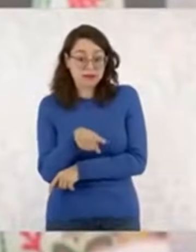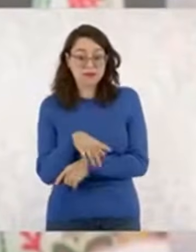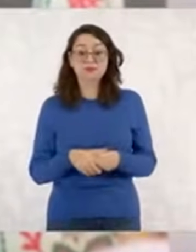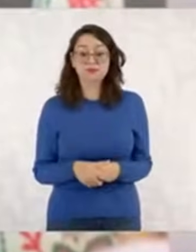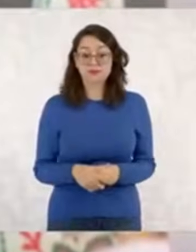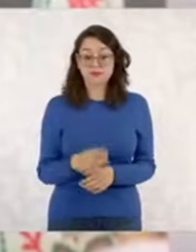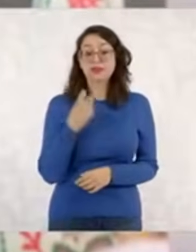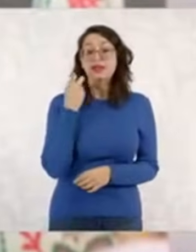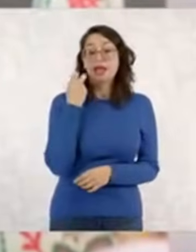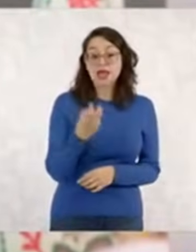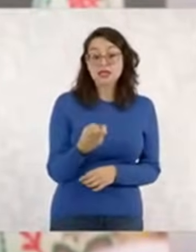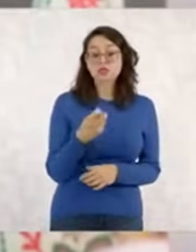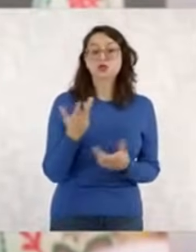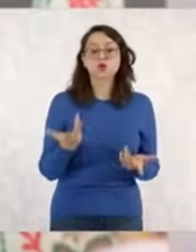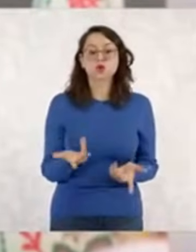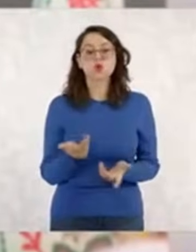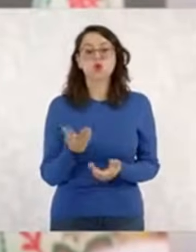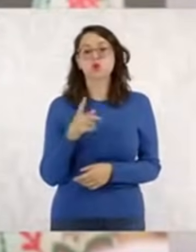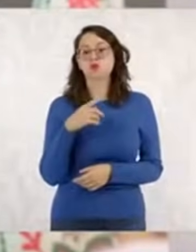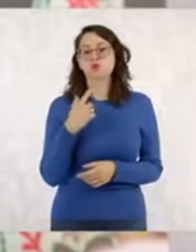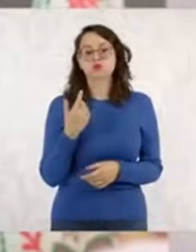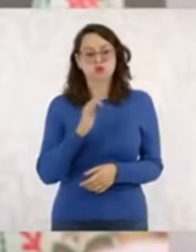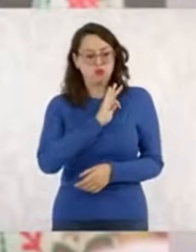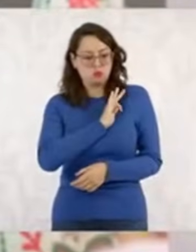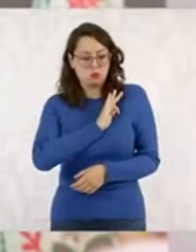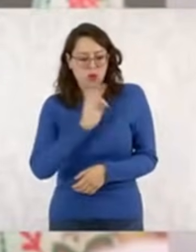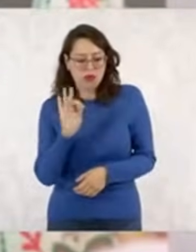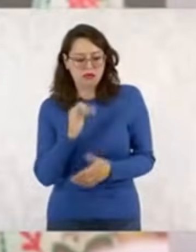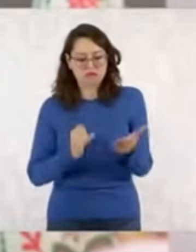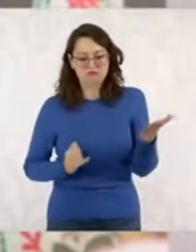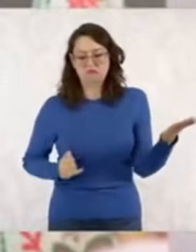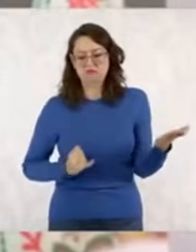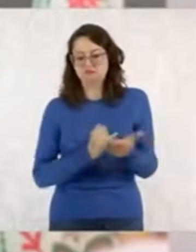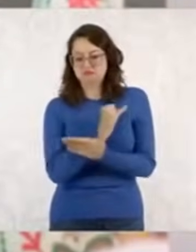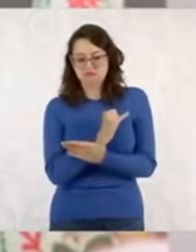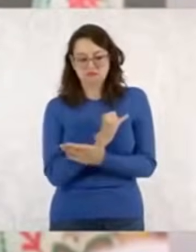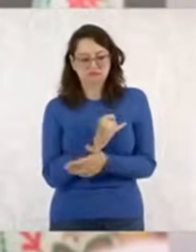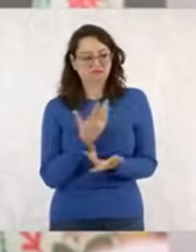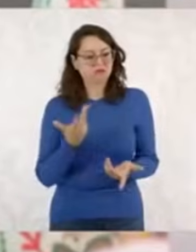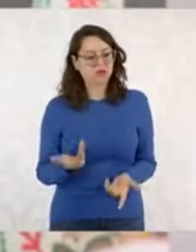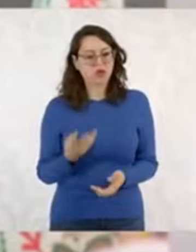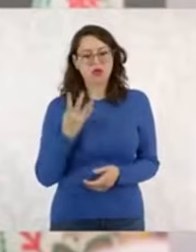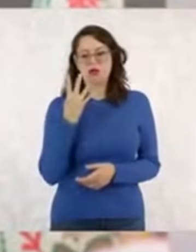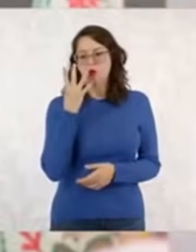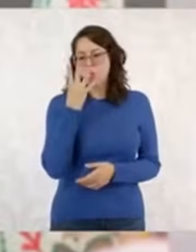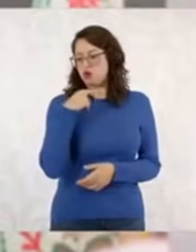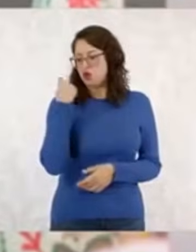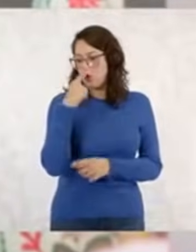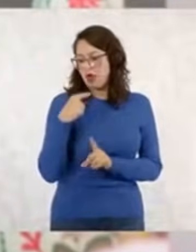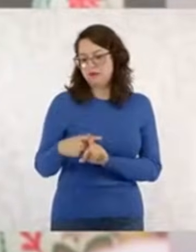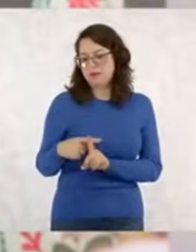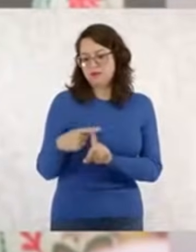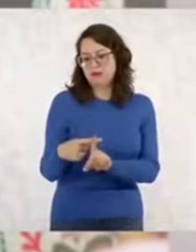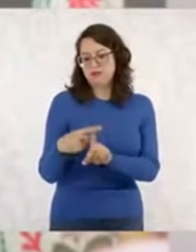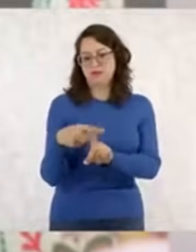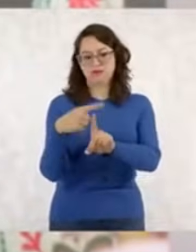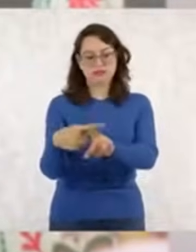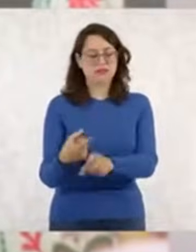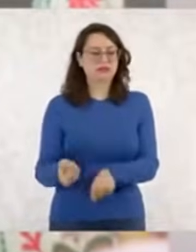extraordinarias podrán distribuirse hasta en 4 horas diarias, en un máximo de 4 días en un periodo semanal. Se establece